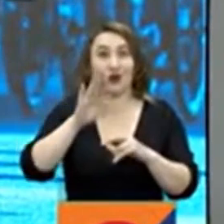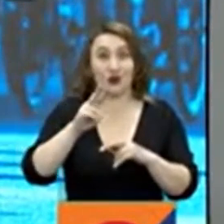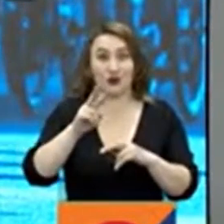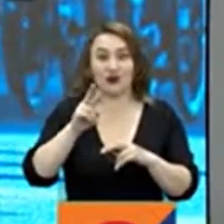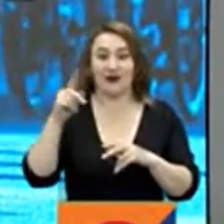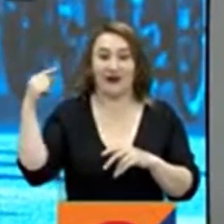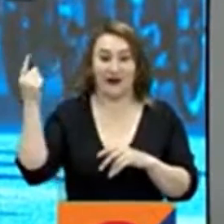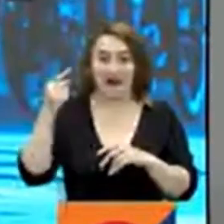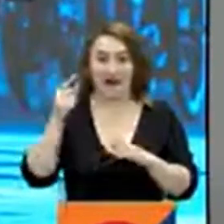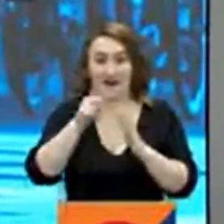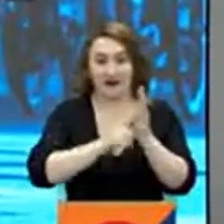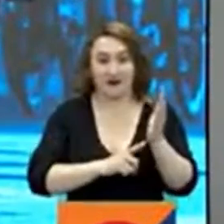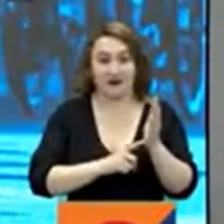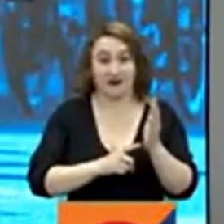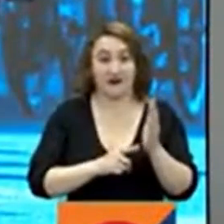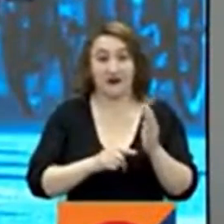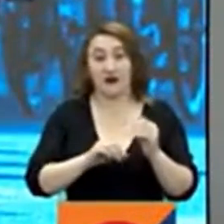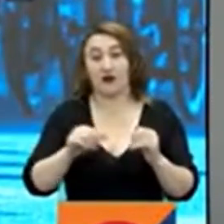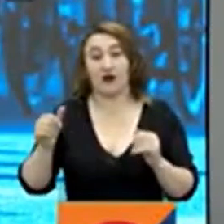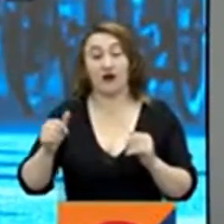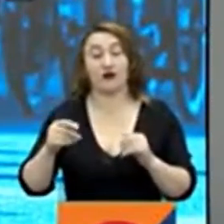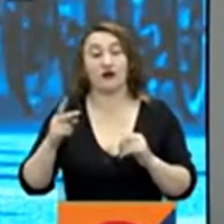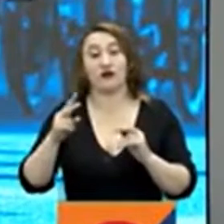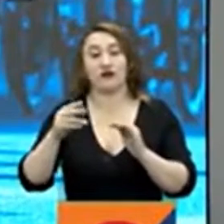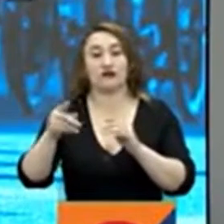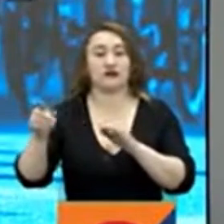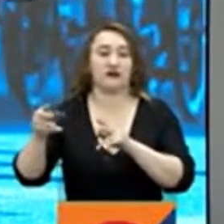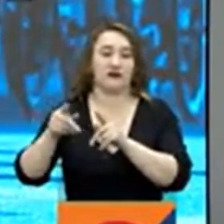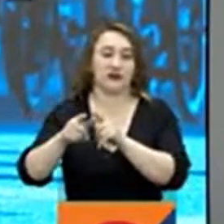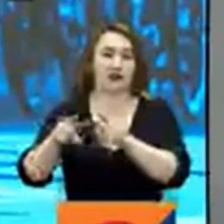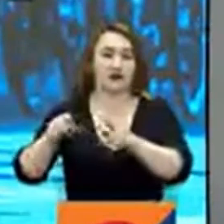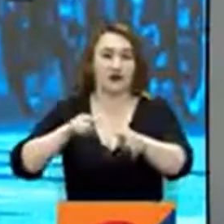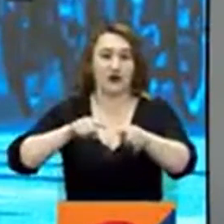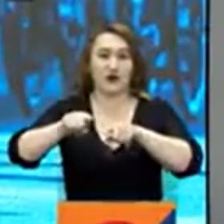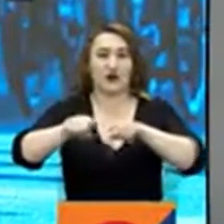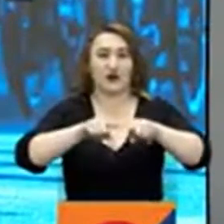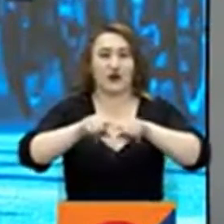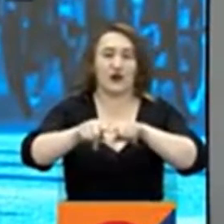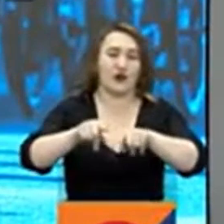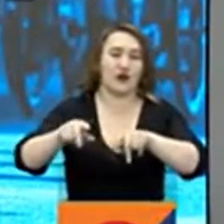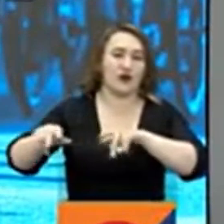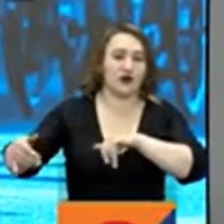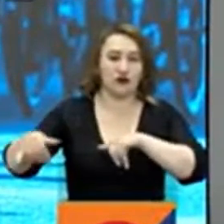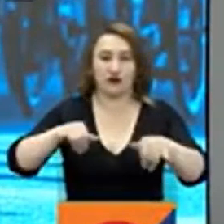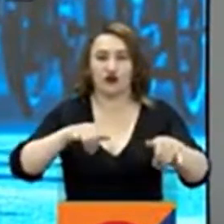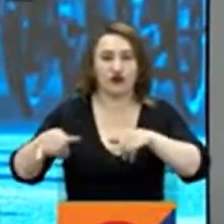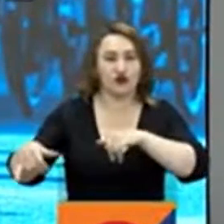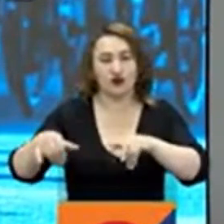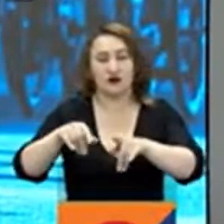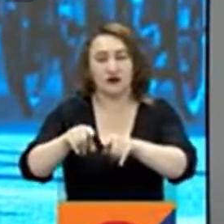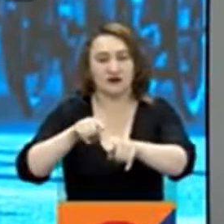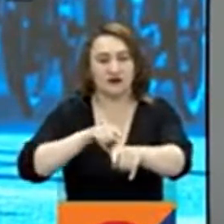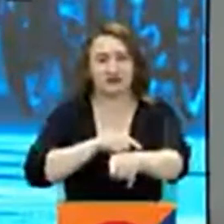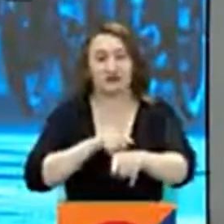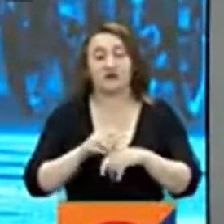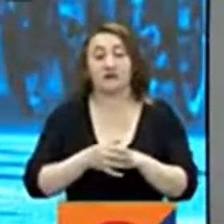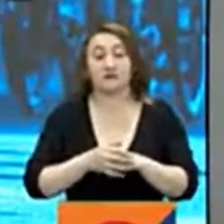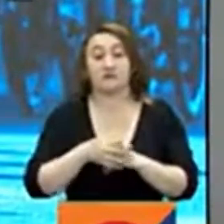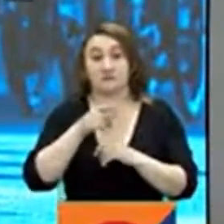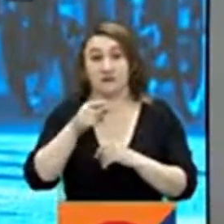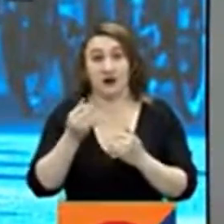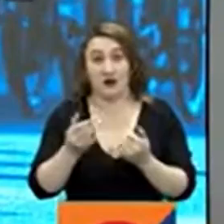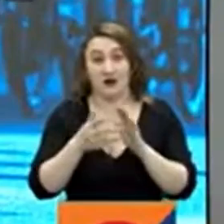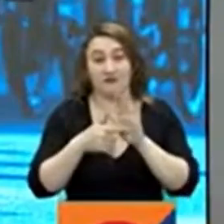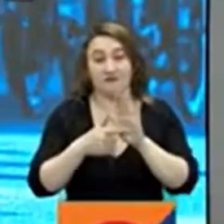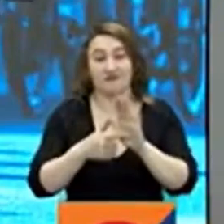aprovechando que Adam Yates y Romain Bardet se fundieron en los 2 ascensos que tuvo la fracción. Acá tenemos para ustedes lo ocurrido en la carrera